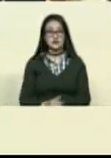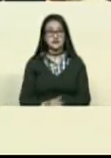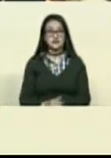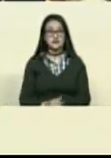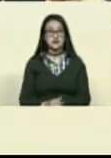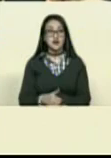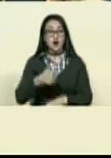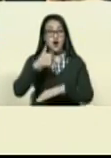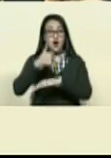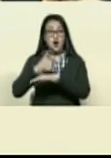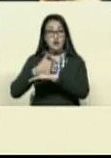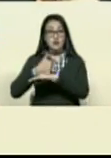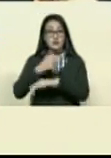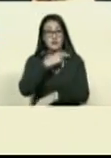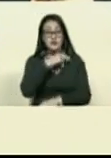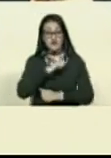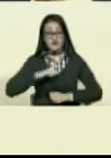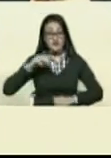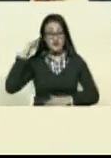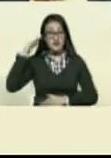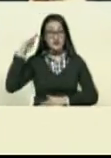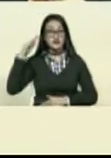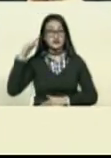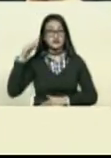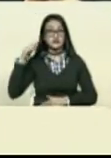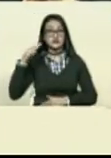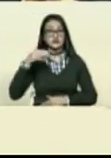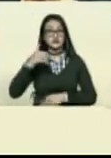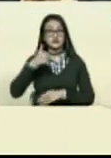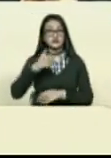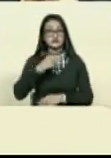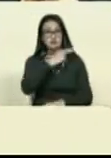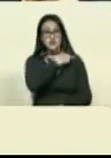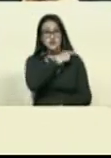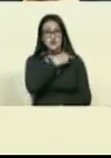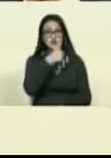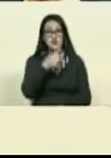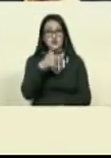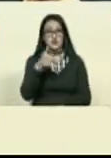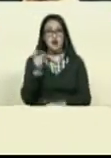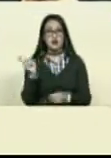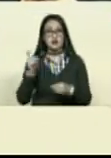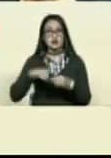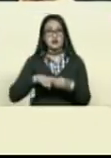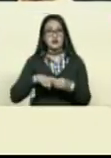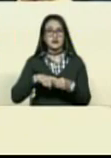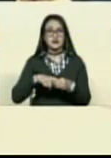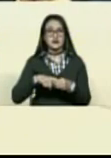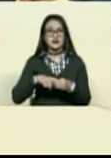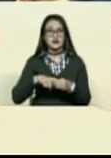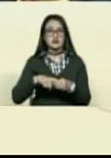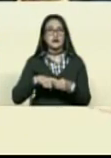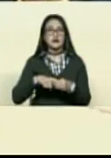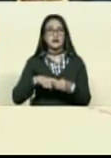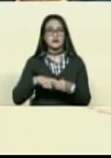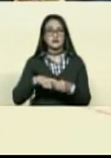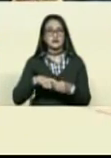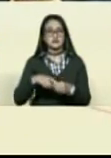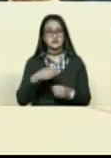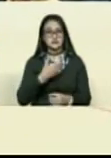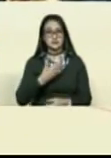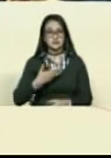de la Fuerza Armada Nacional Bolivariana, y de los señores oficiales, mayores generales y almirantes integrantes de nuestra Fuerza Armada Nacional